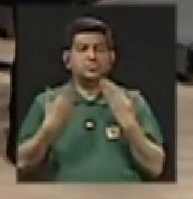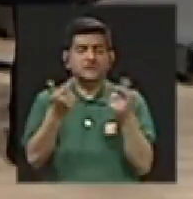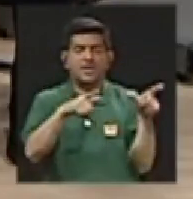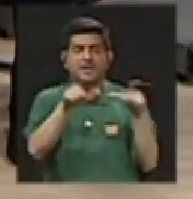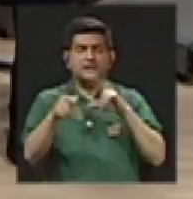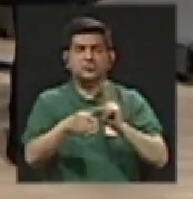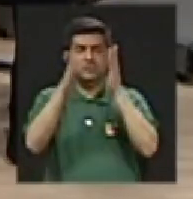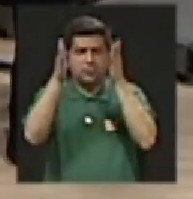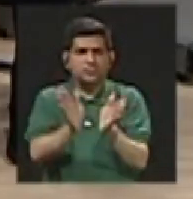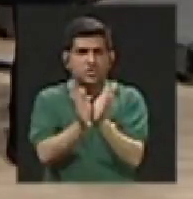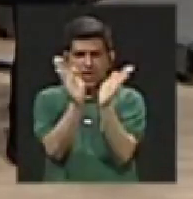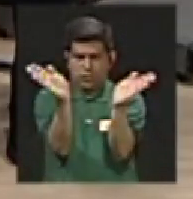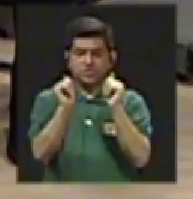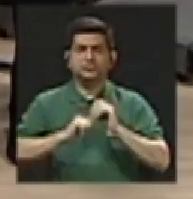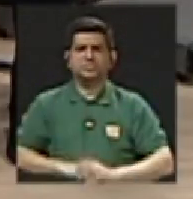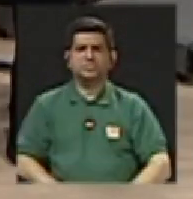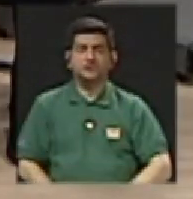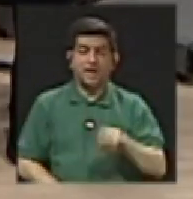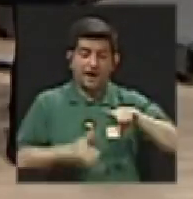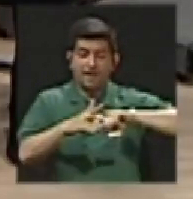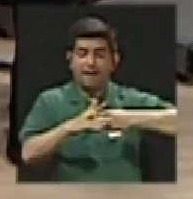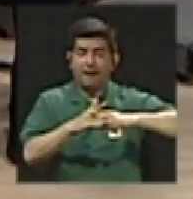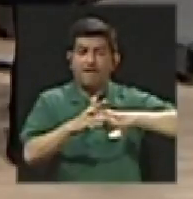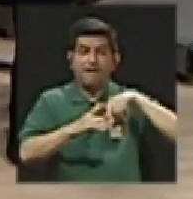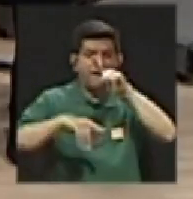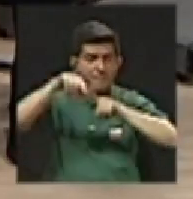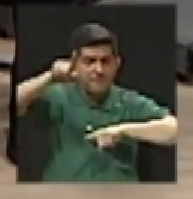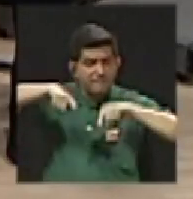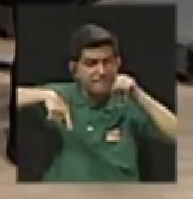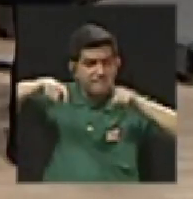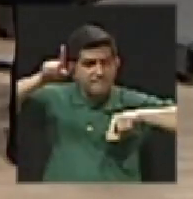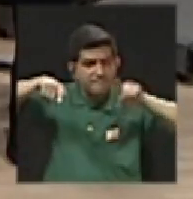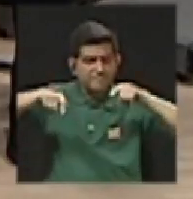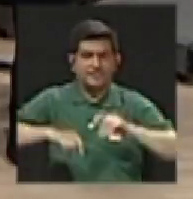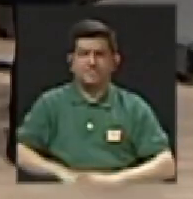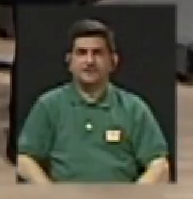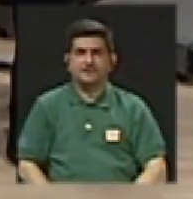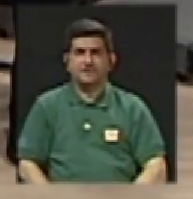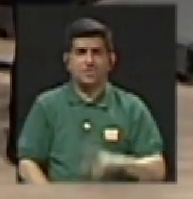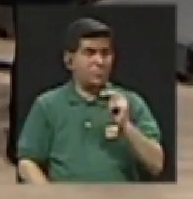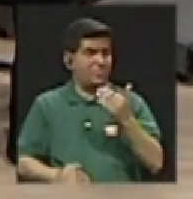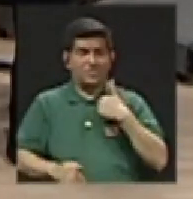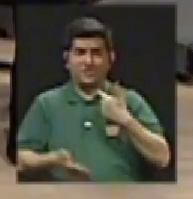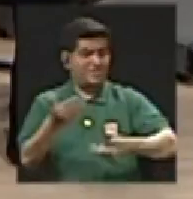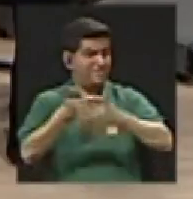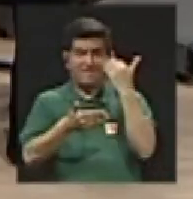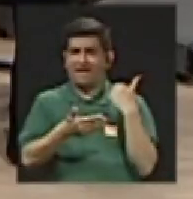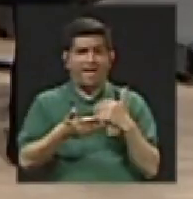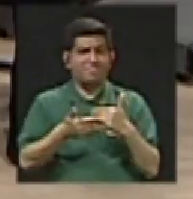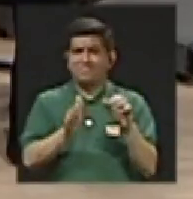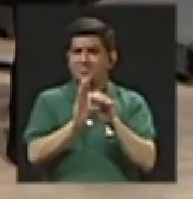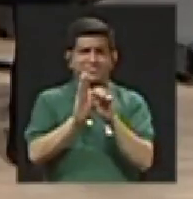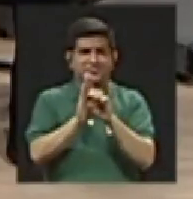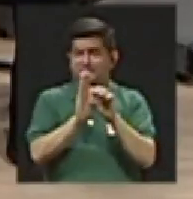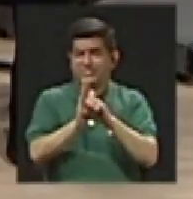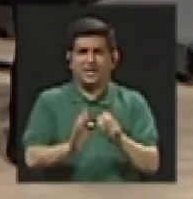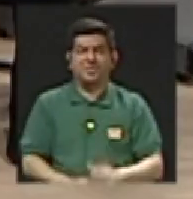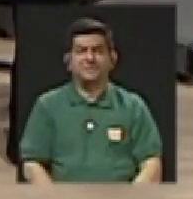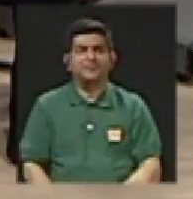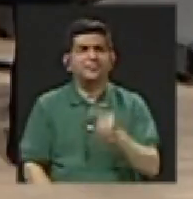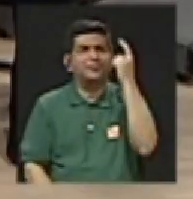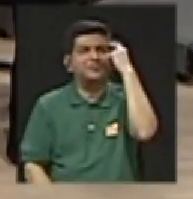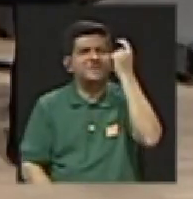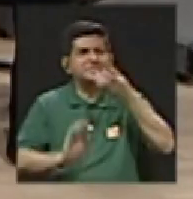de los usuarios en general una herramienta estadística que no existía anteriormente, digamos, por lo menos con